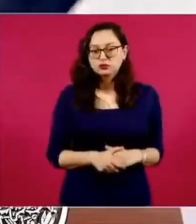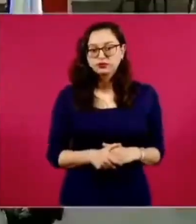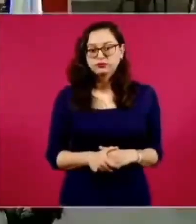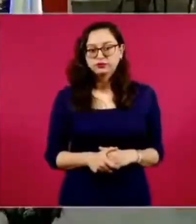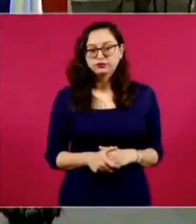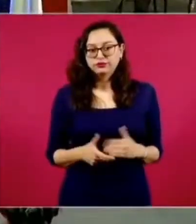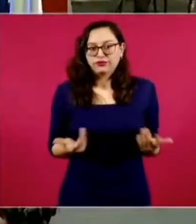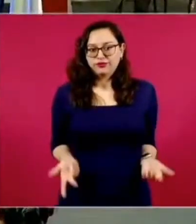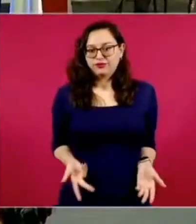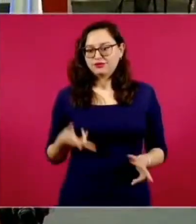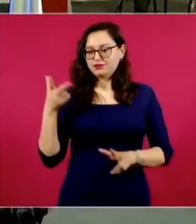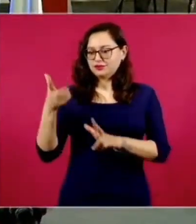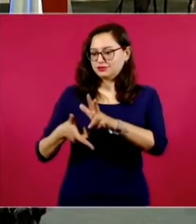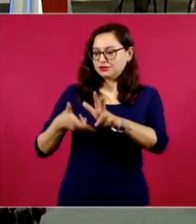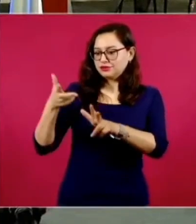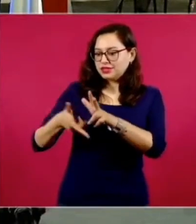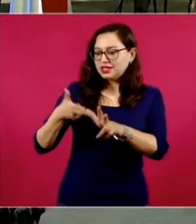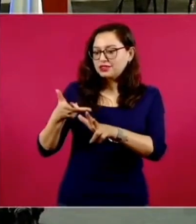Tren Maya,